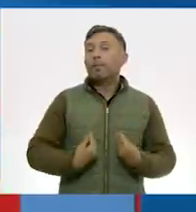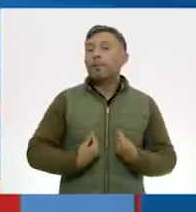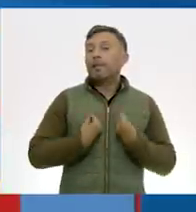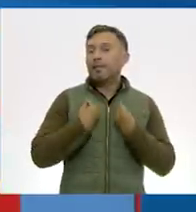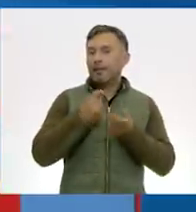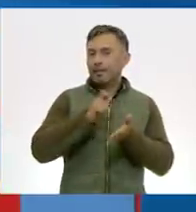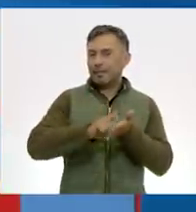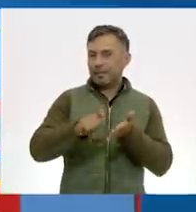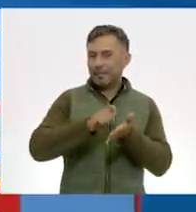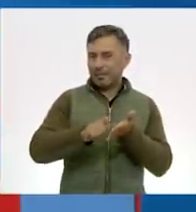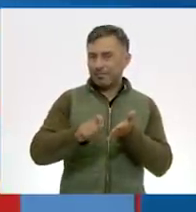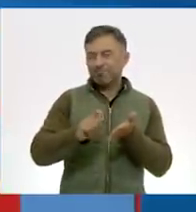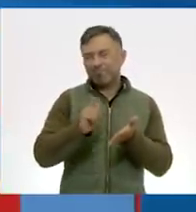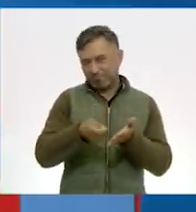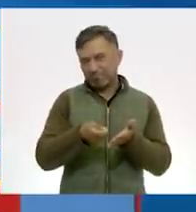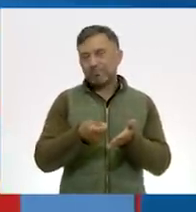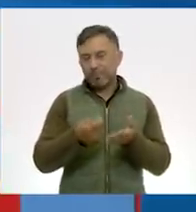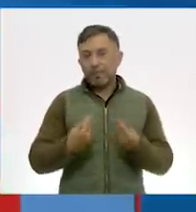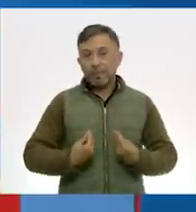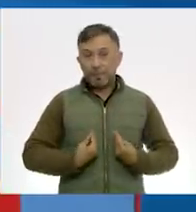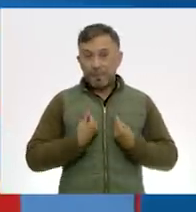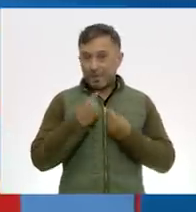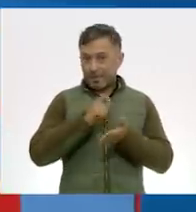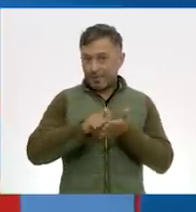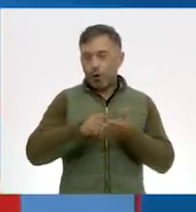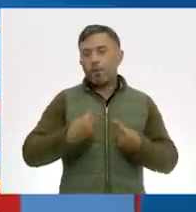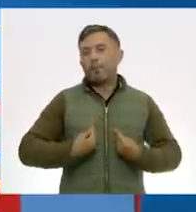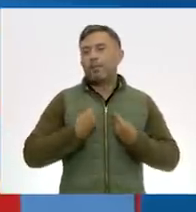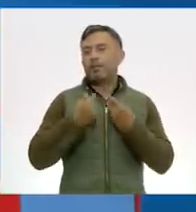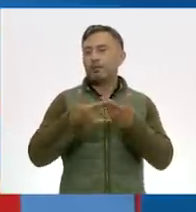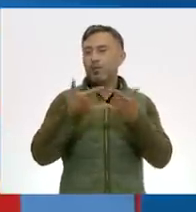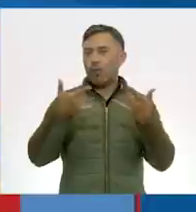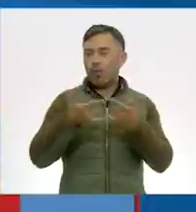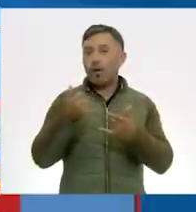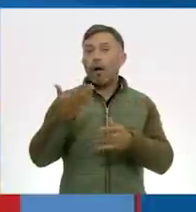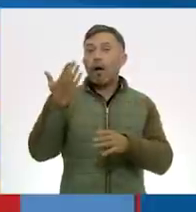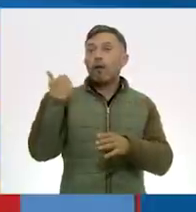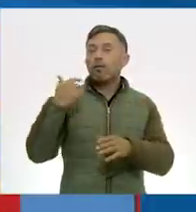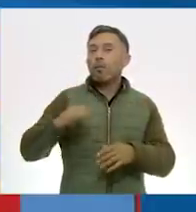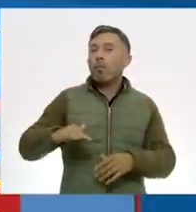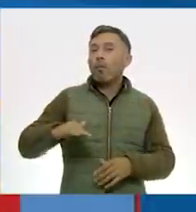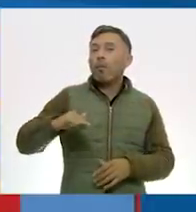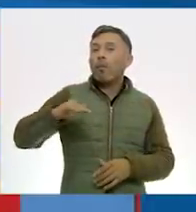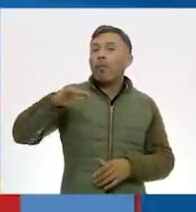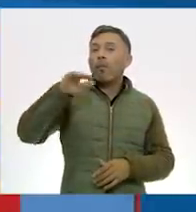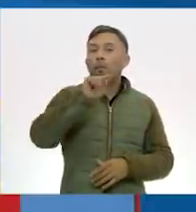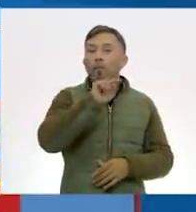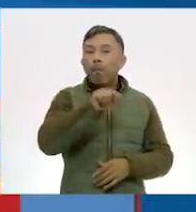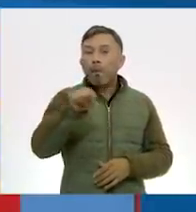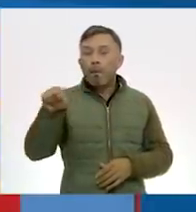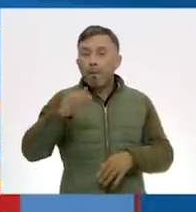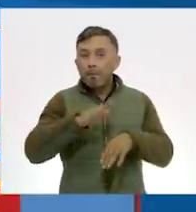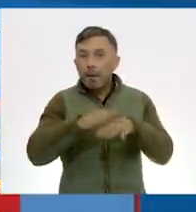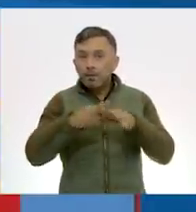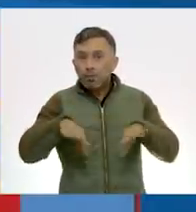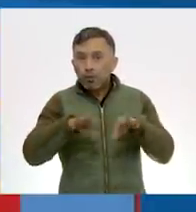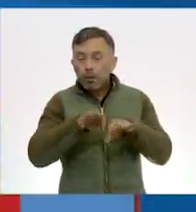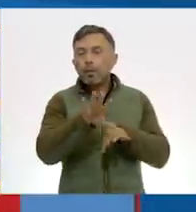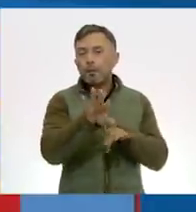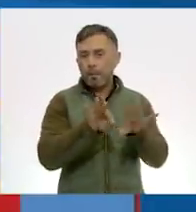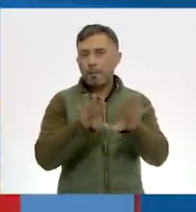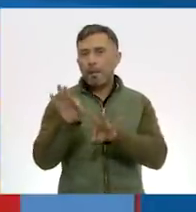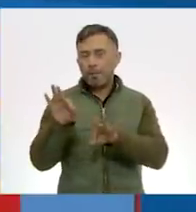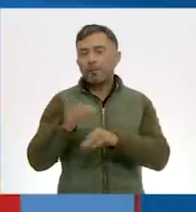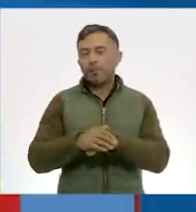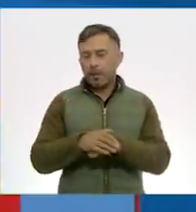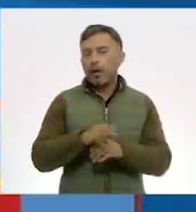escrita donde se van a resumir los acontecimientos más importantes de la vida de alguien. Muy bien. ¿Y autobiografía